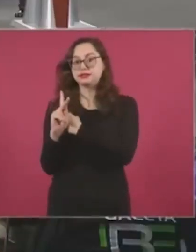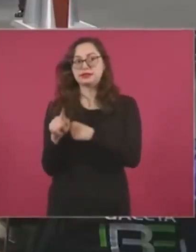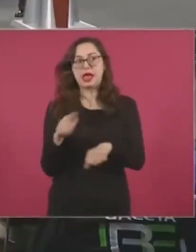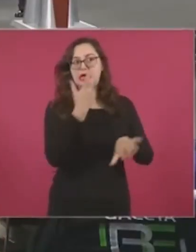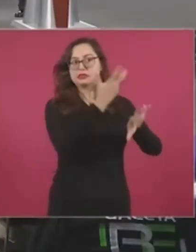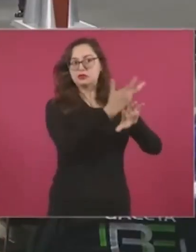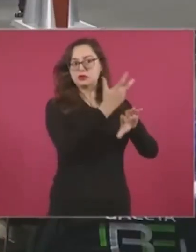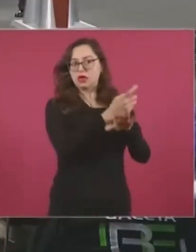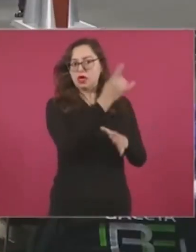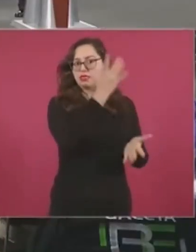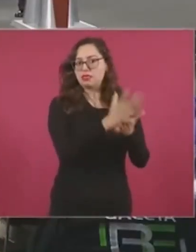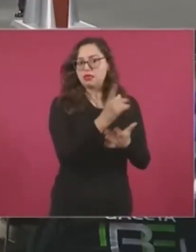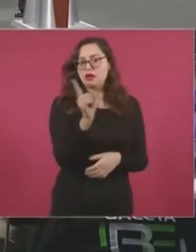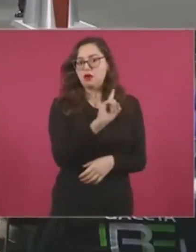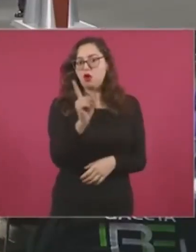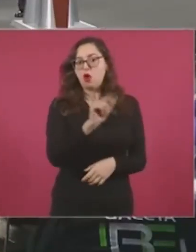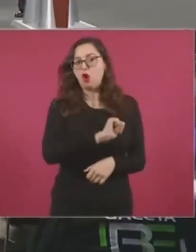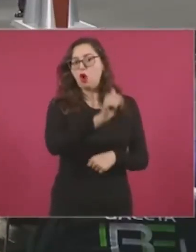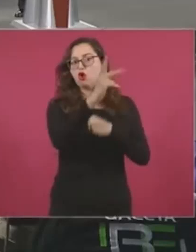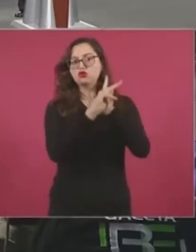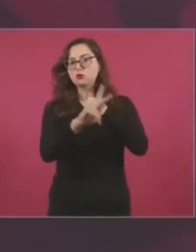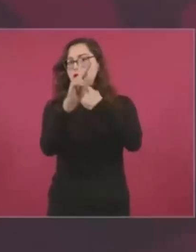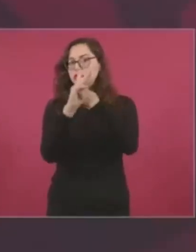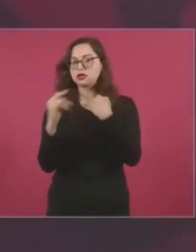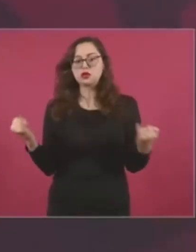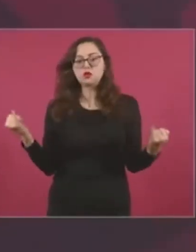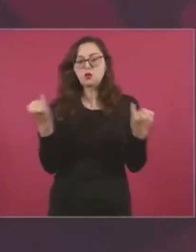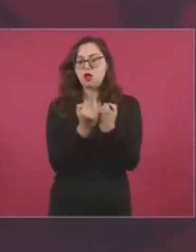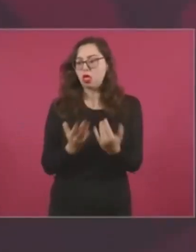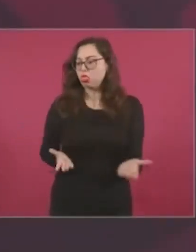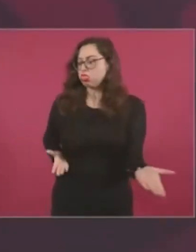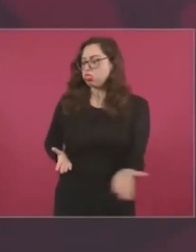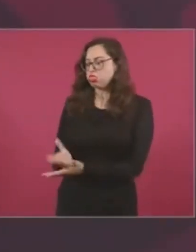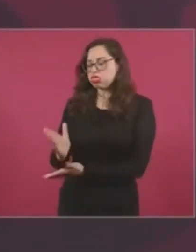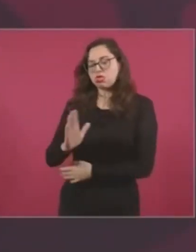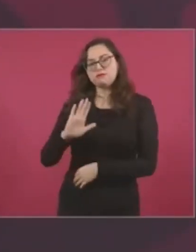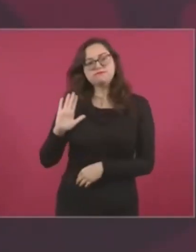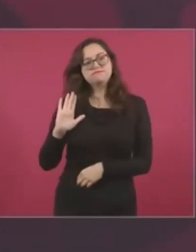Ninguna hegemonía, ningún país